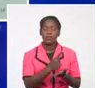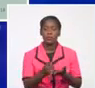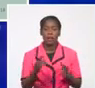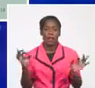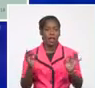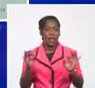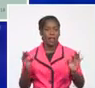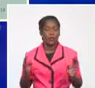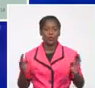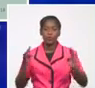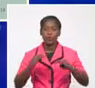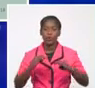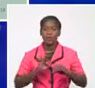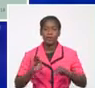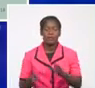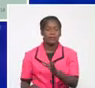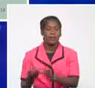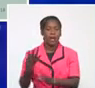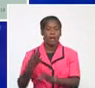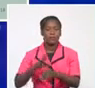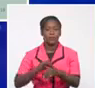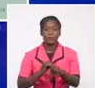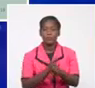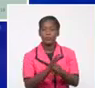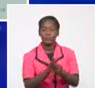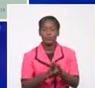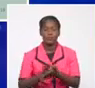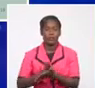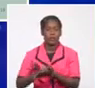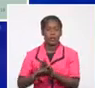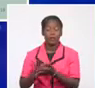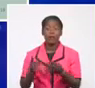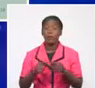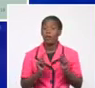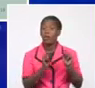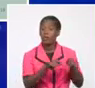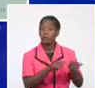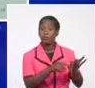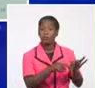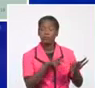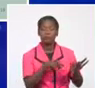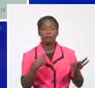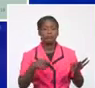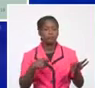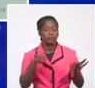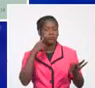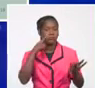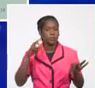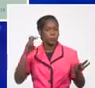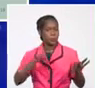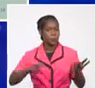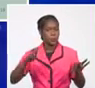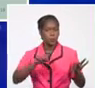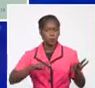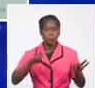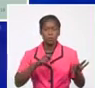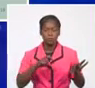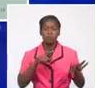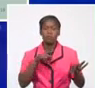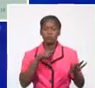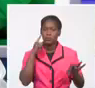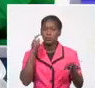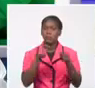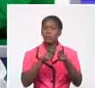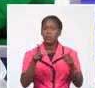diagnostica casos de COVID. No obstante, haber estudiado un número de muestras en el día